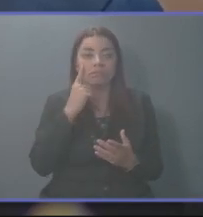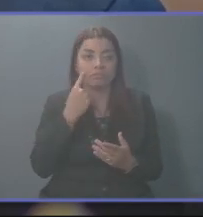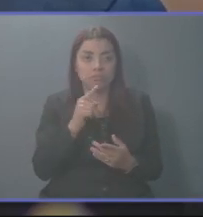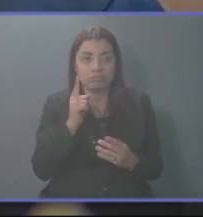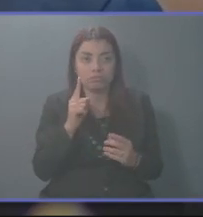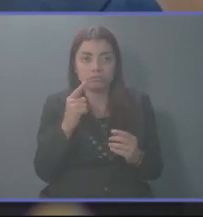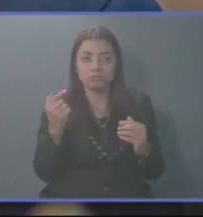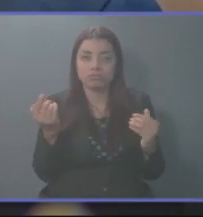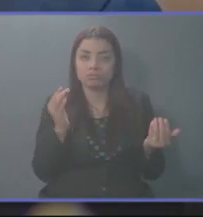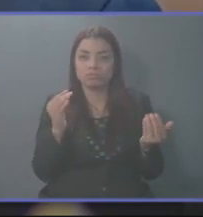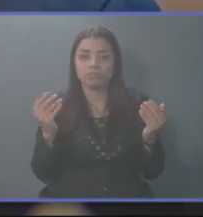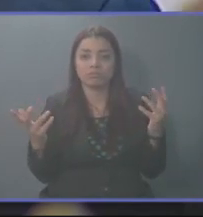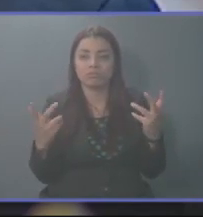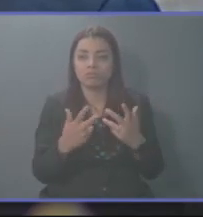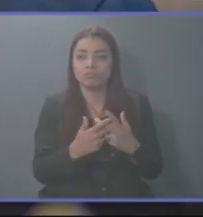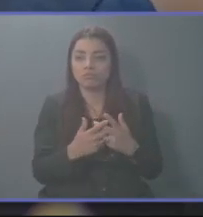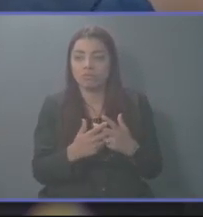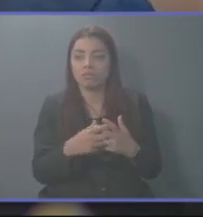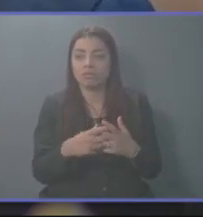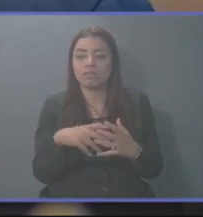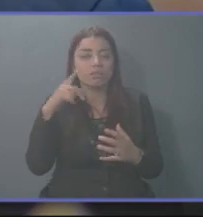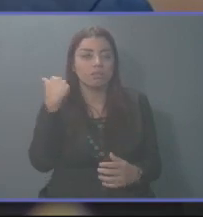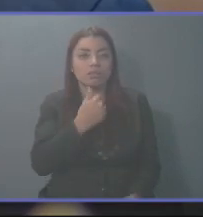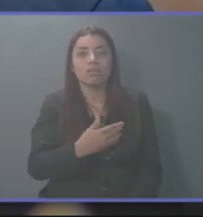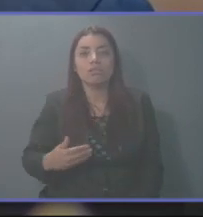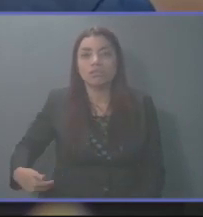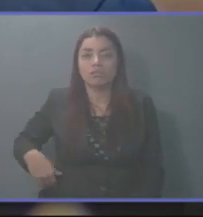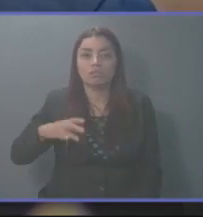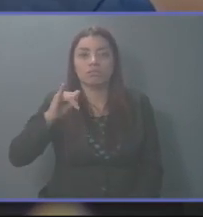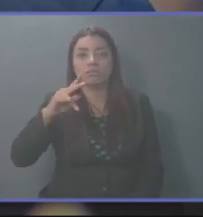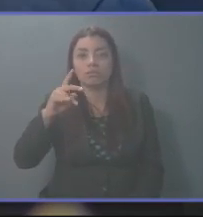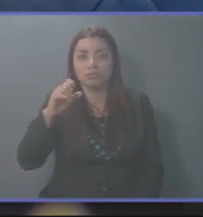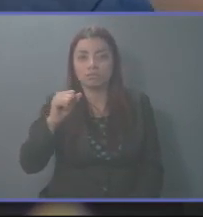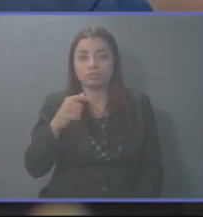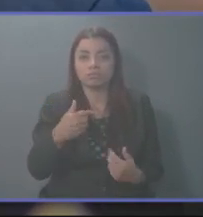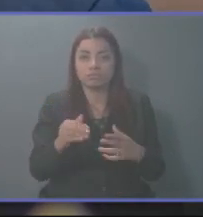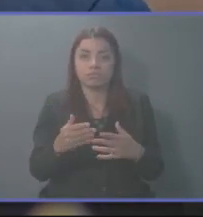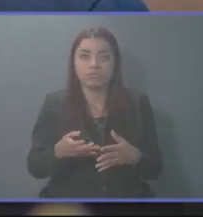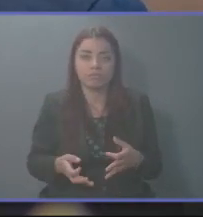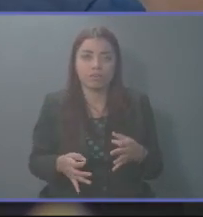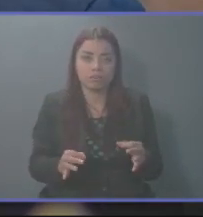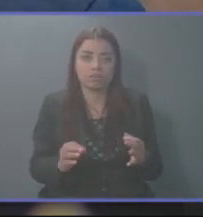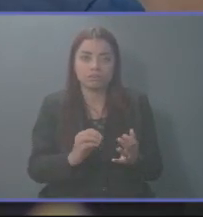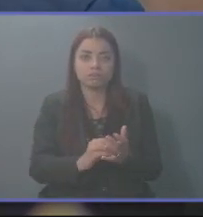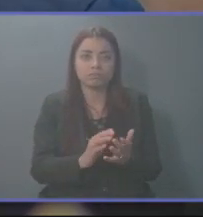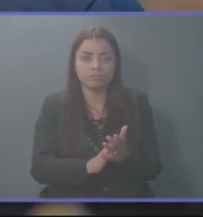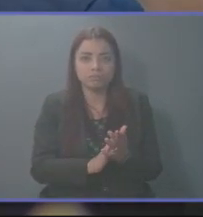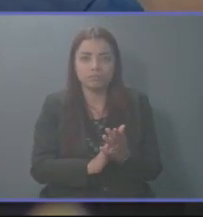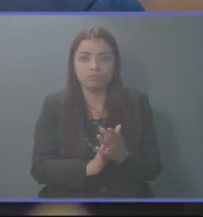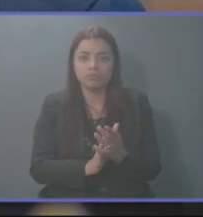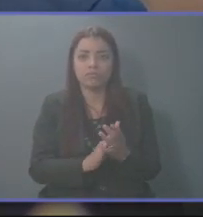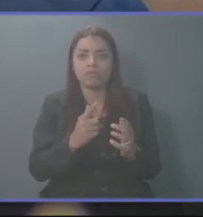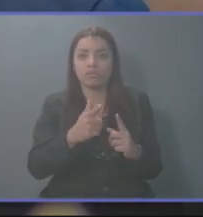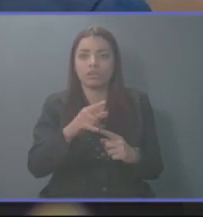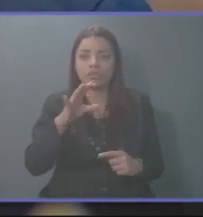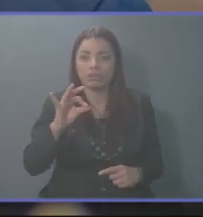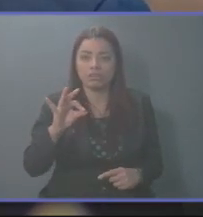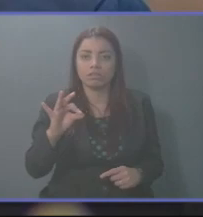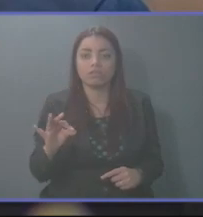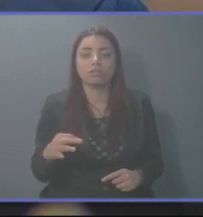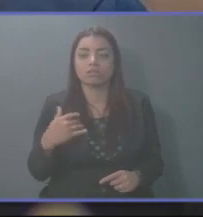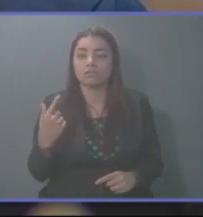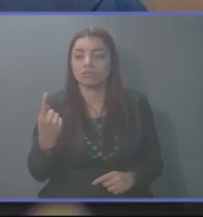de esta incompatibilidad al presidente del INDES, quedando de la siguiente manera. Entre paréntesis F,